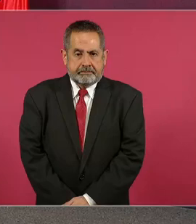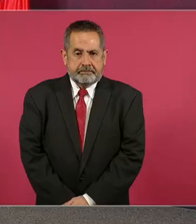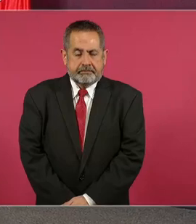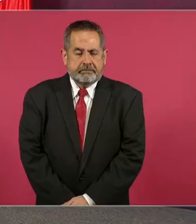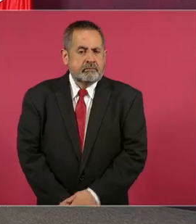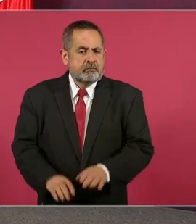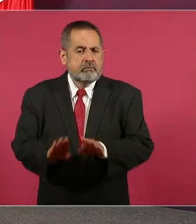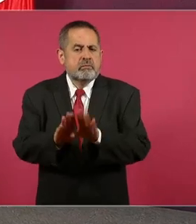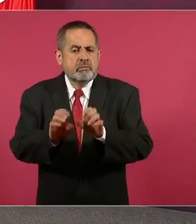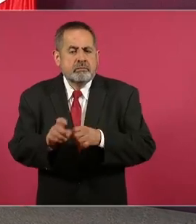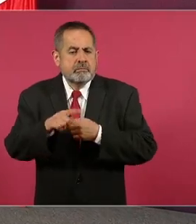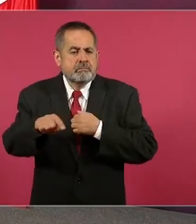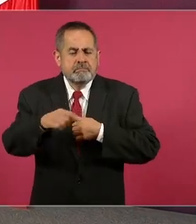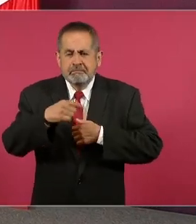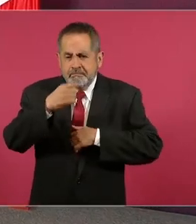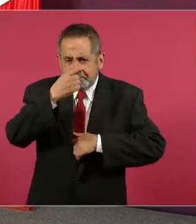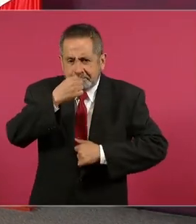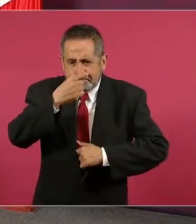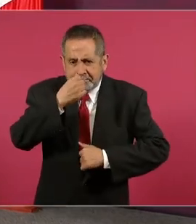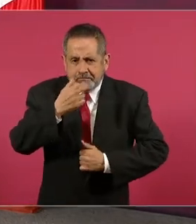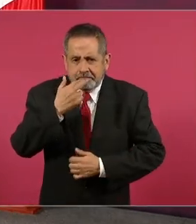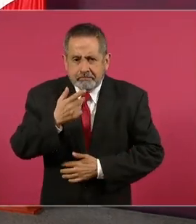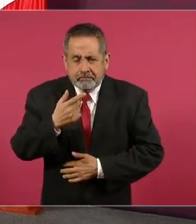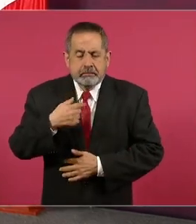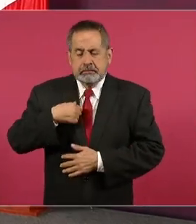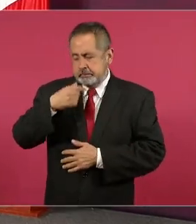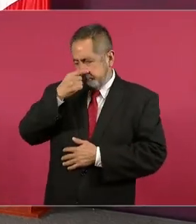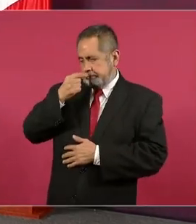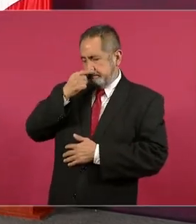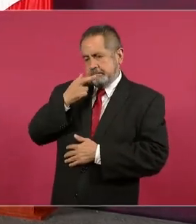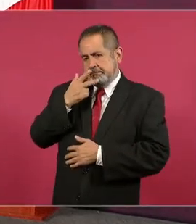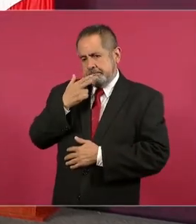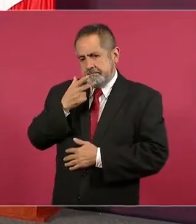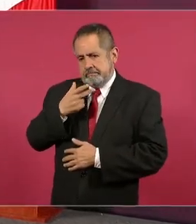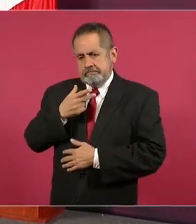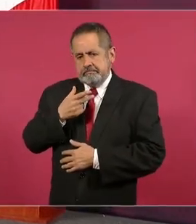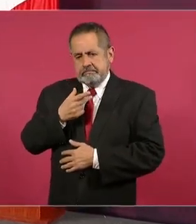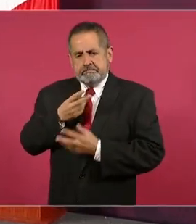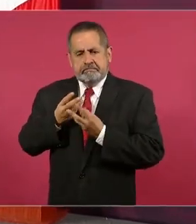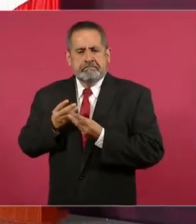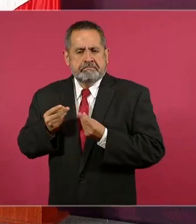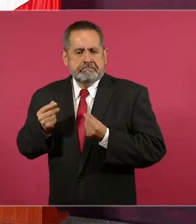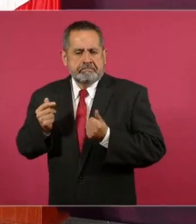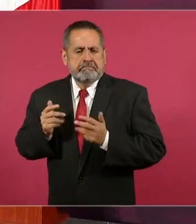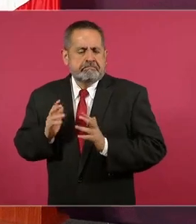¿Cómo les va con la gripa? Ya me está pasando. Ya está pasando.